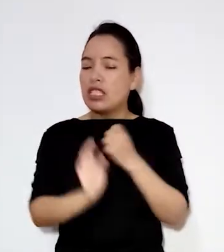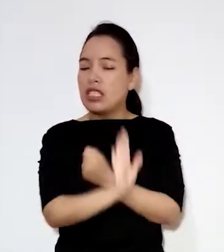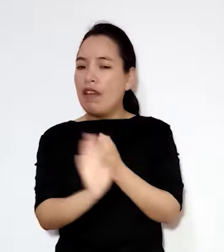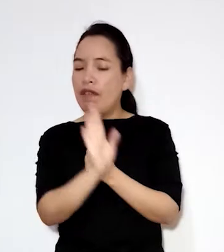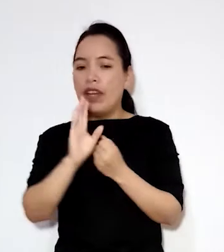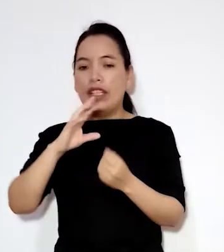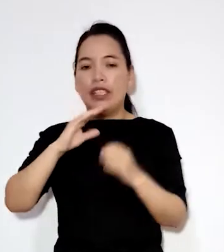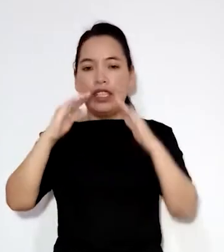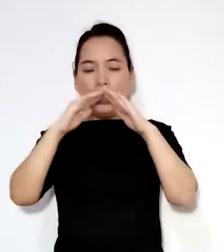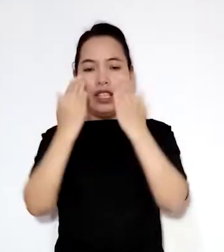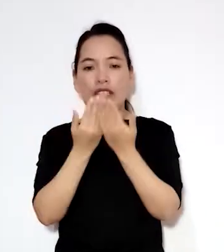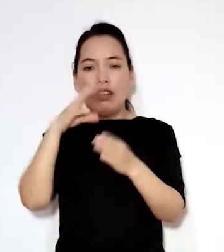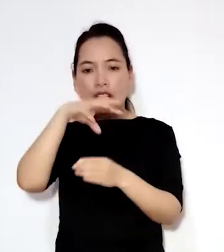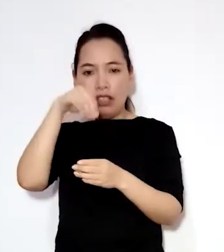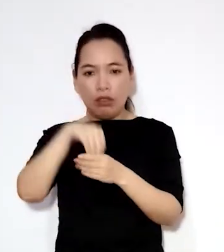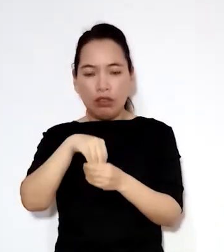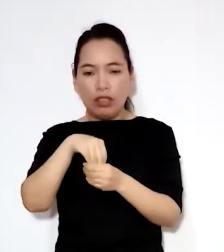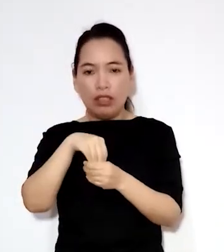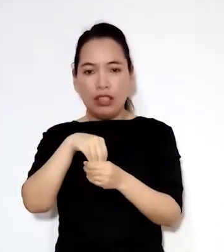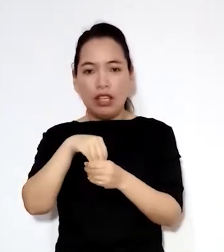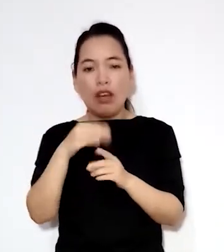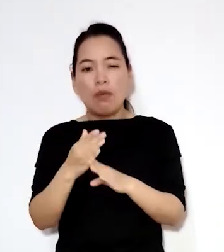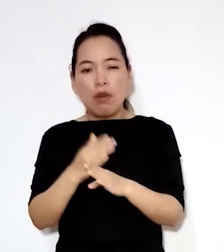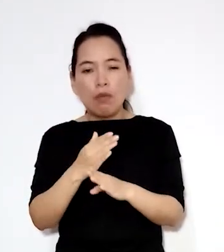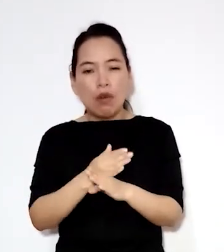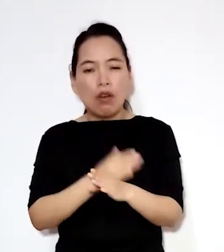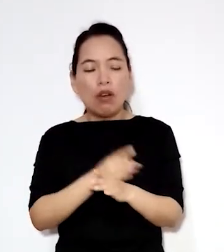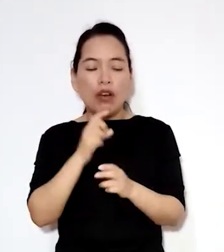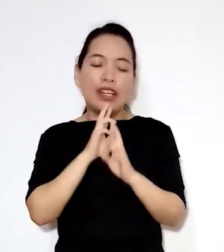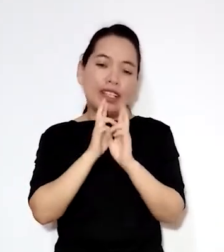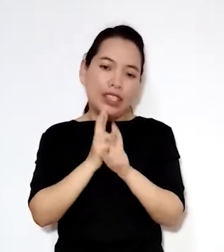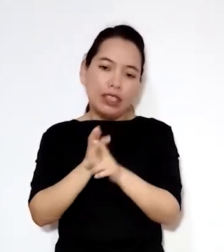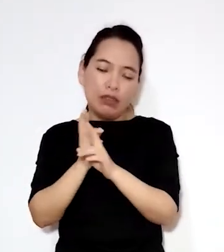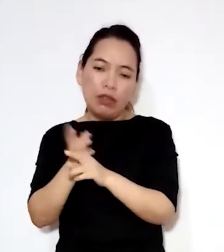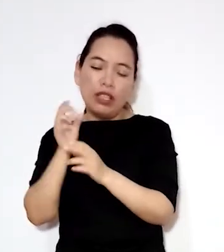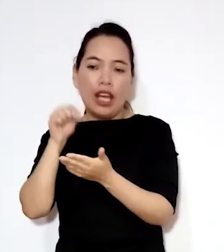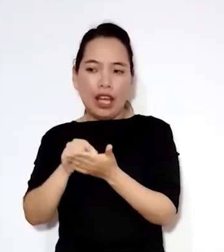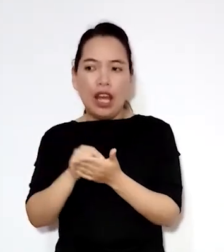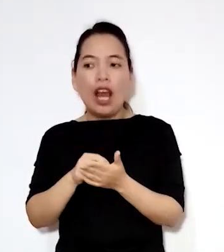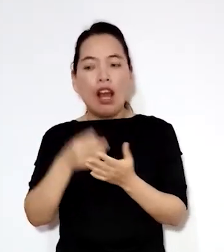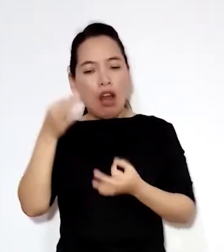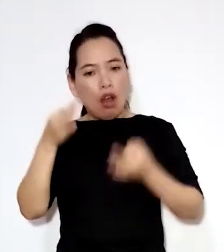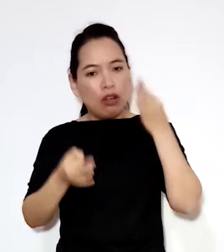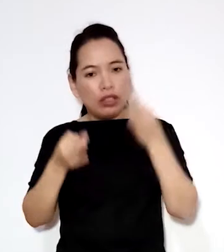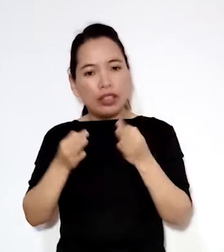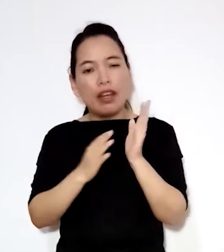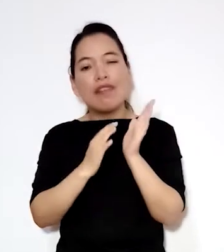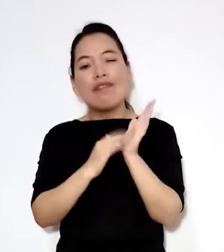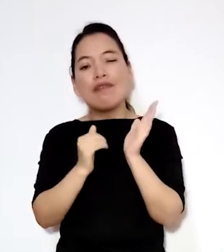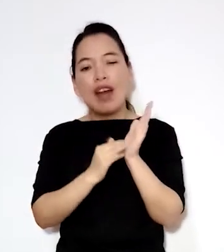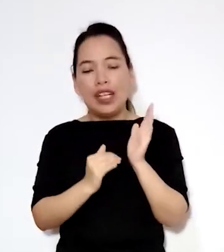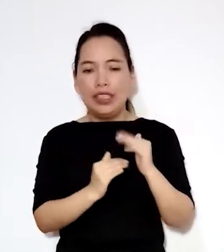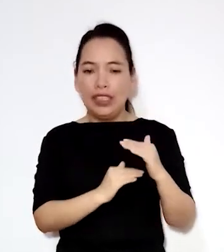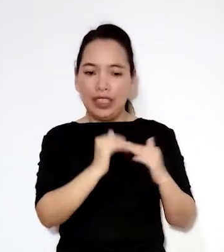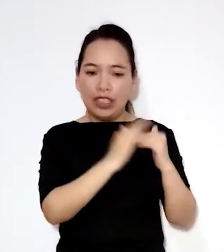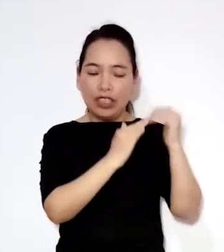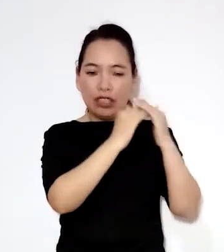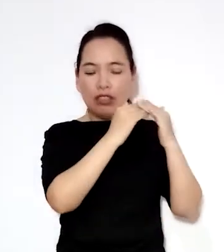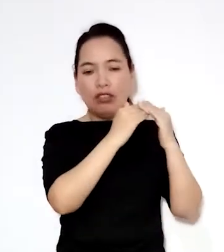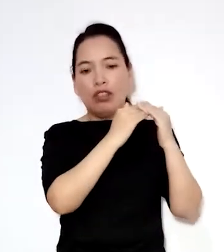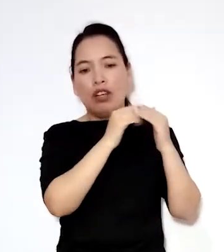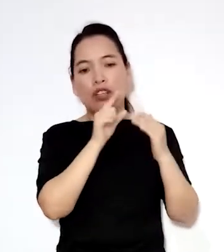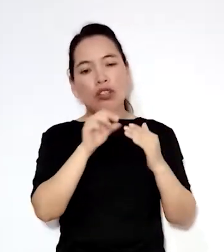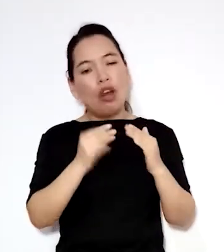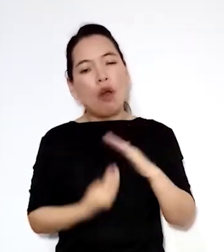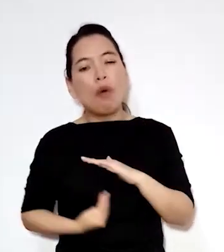inclusiva. En poquísimos y puntuales respuestas que van en contrario se justifica con la falta de estructura y no